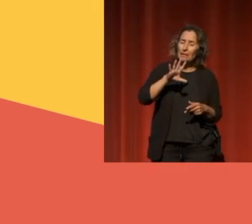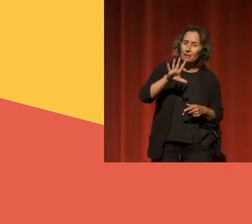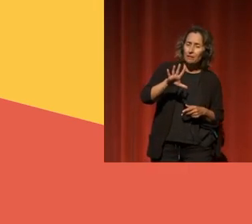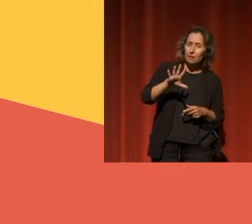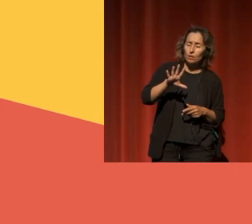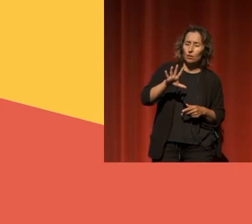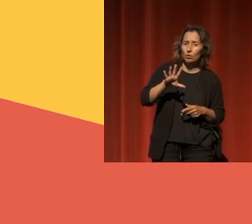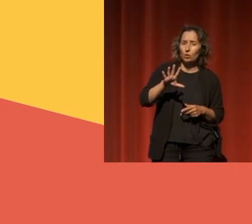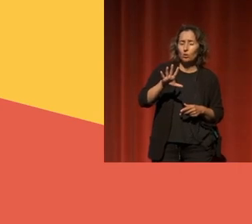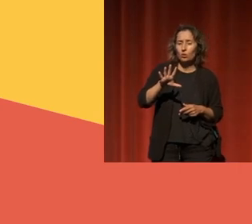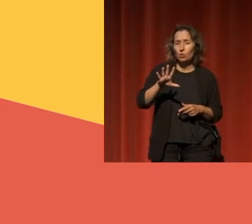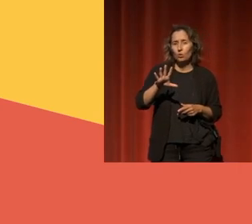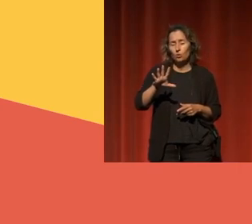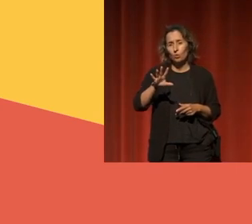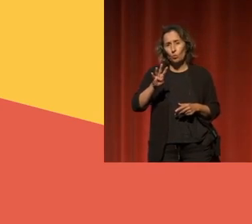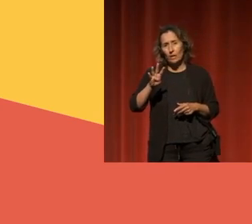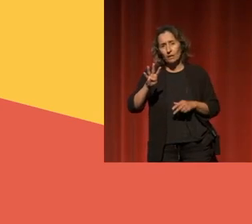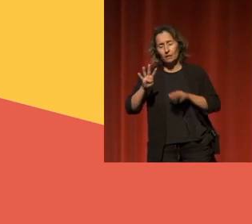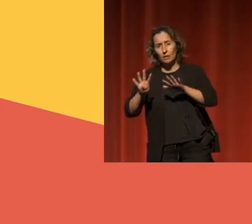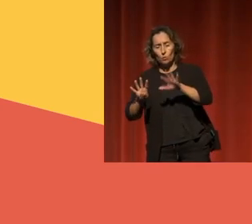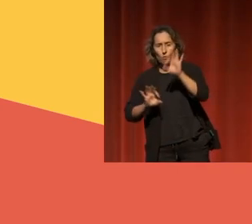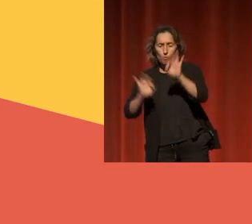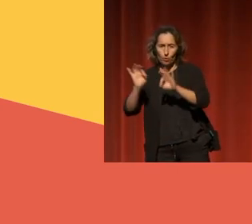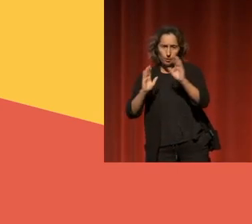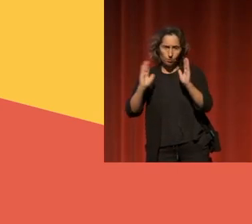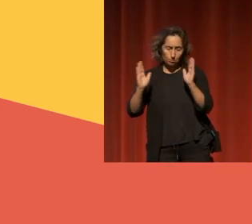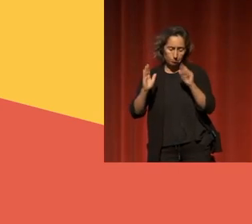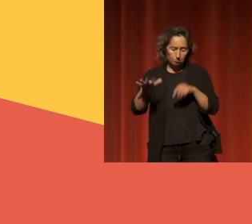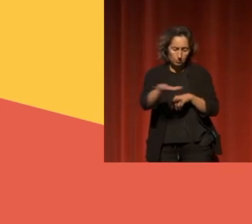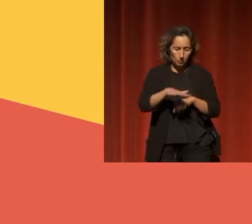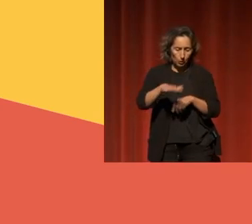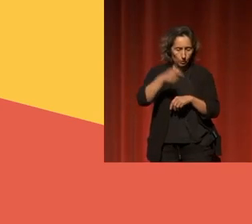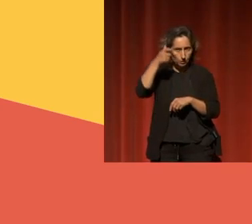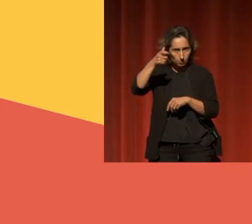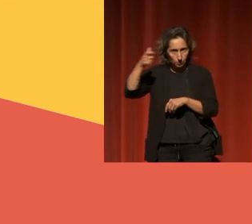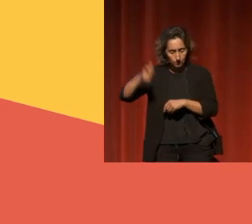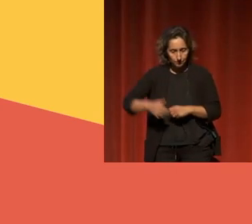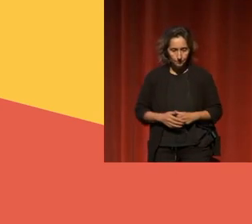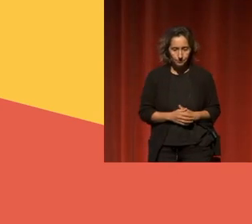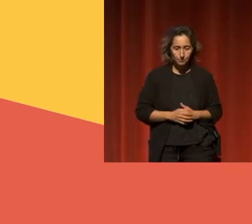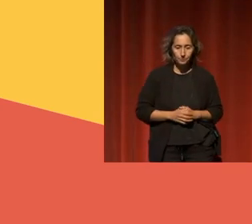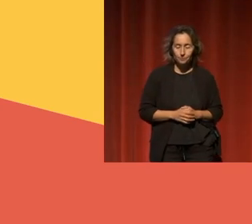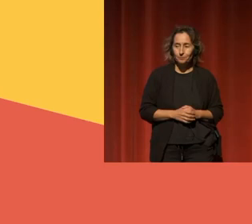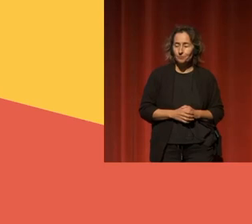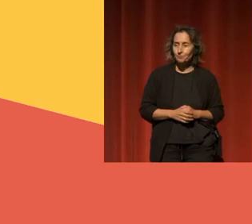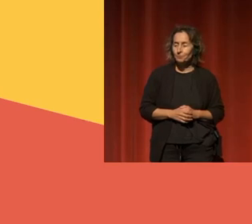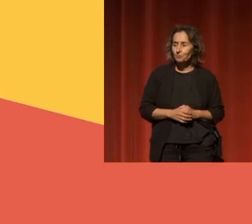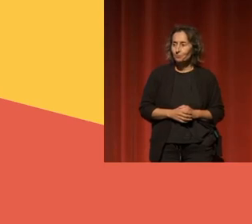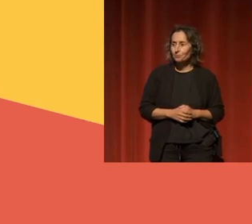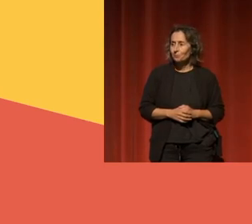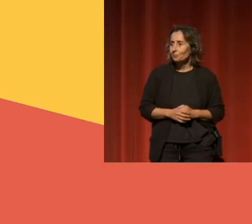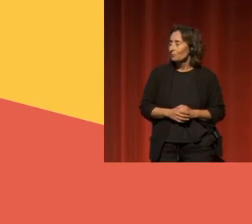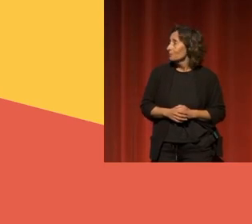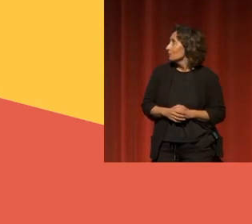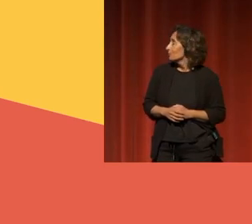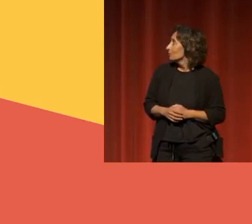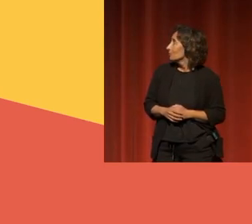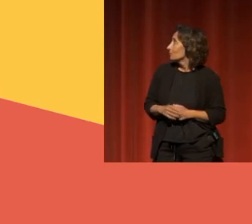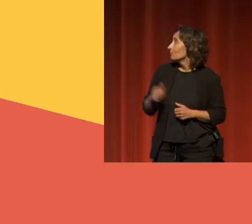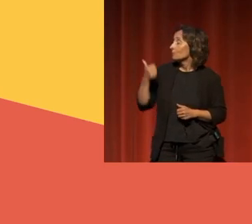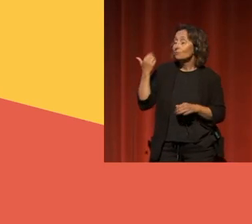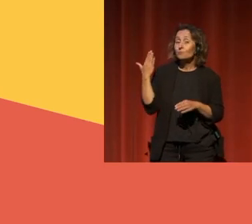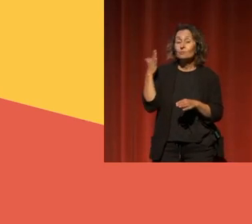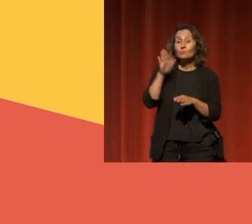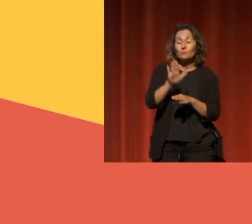y un y un 49 por bueno Esto nos muestra fundamentalmente